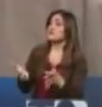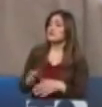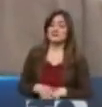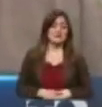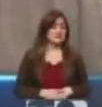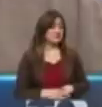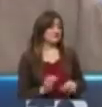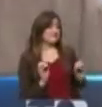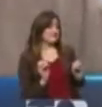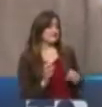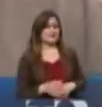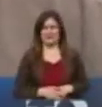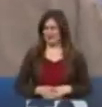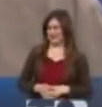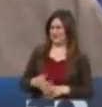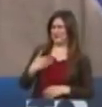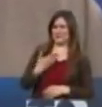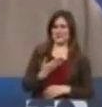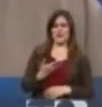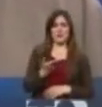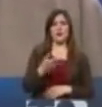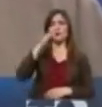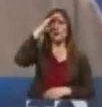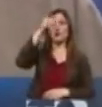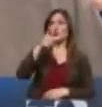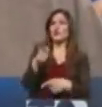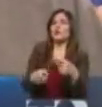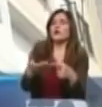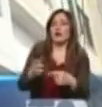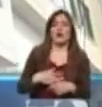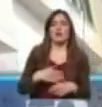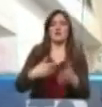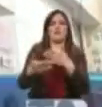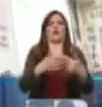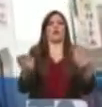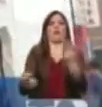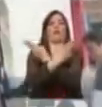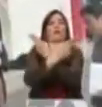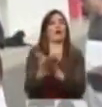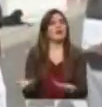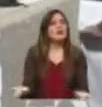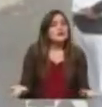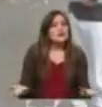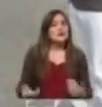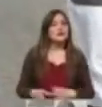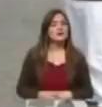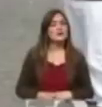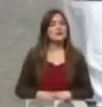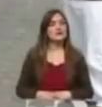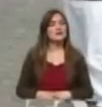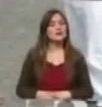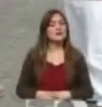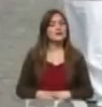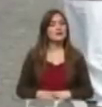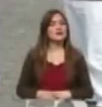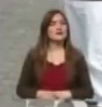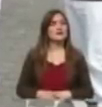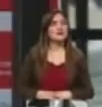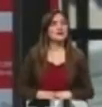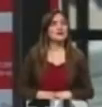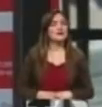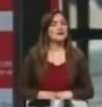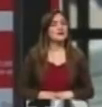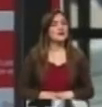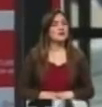presentar algo que no lo tenemos y nadie lo está extendiendo, ¿sí? Contradictoriamente, la clausura se produce, como señalan los propietarios de